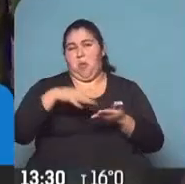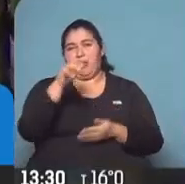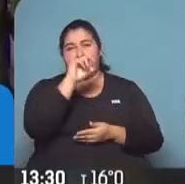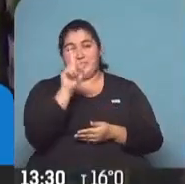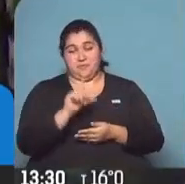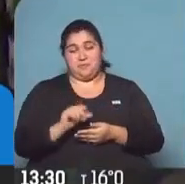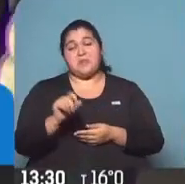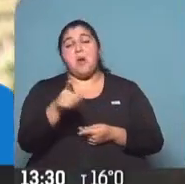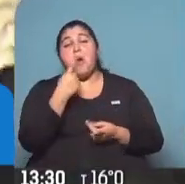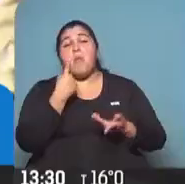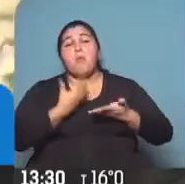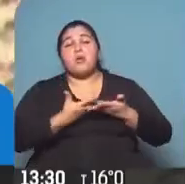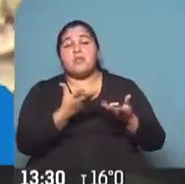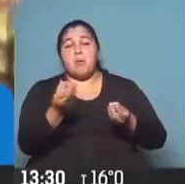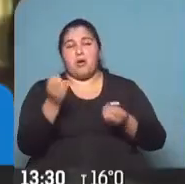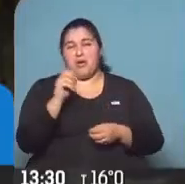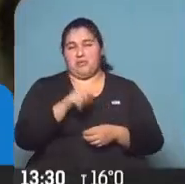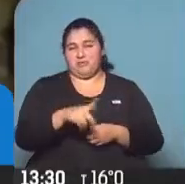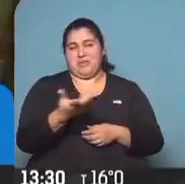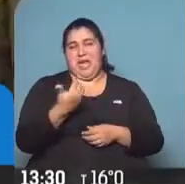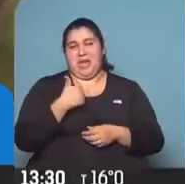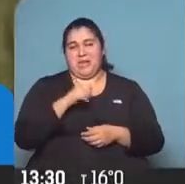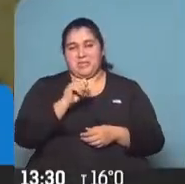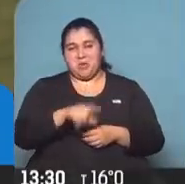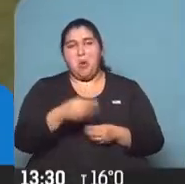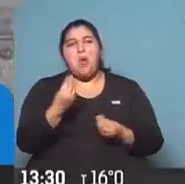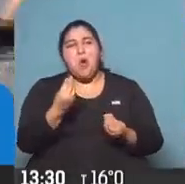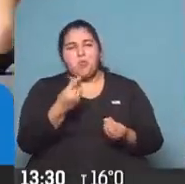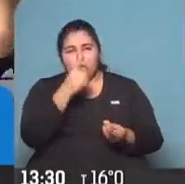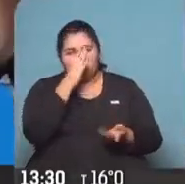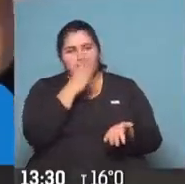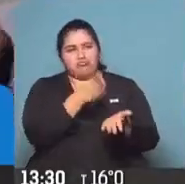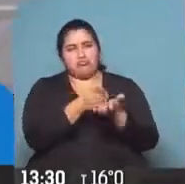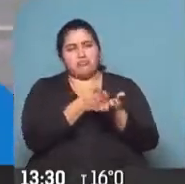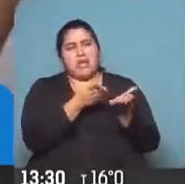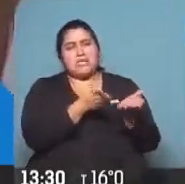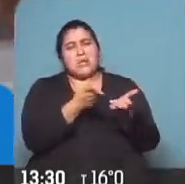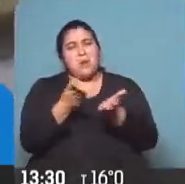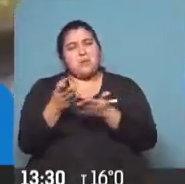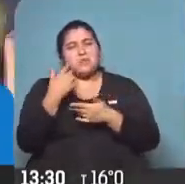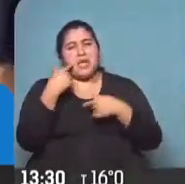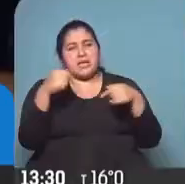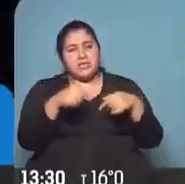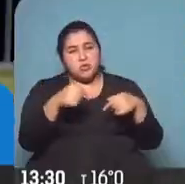de la prefectura argentina con la firme convicción de servir a